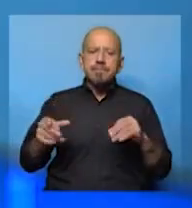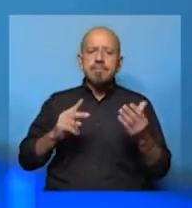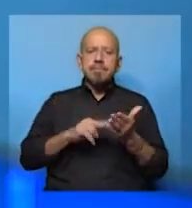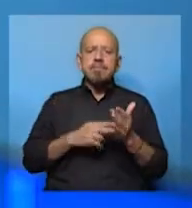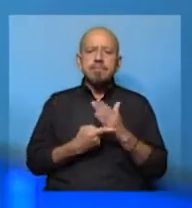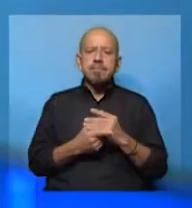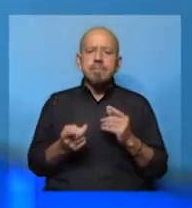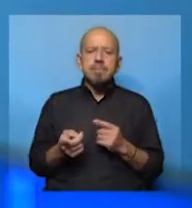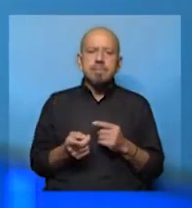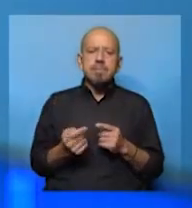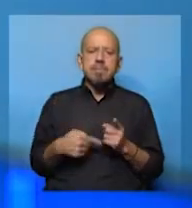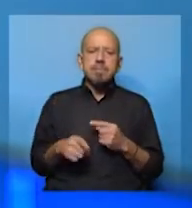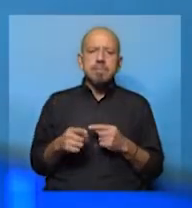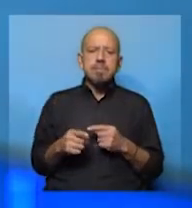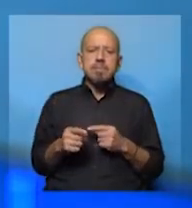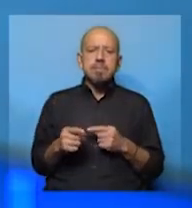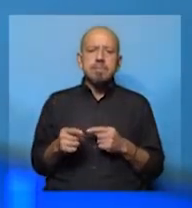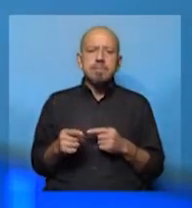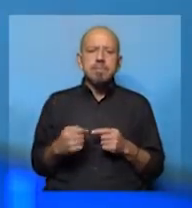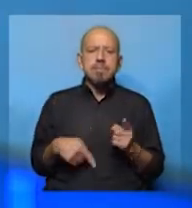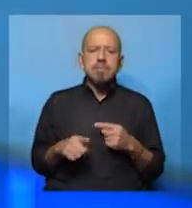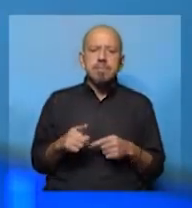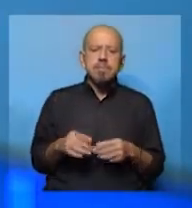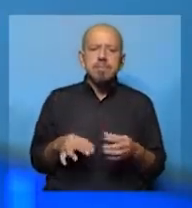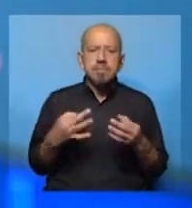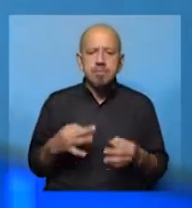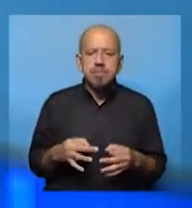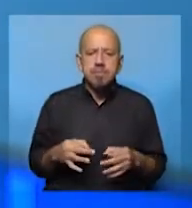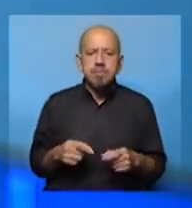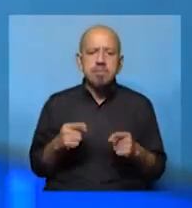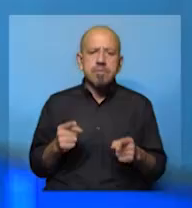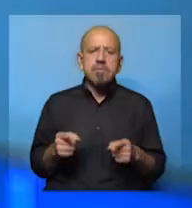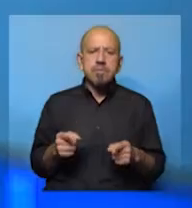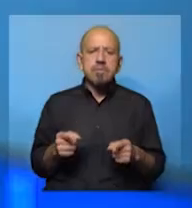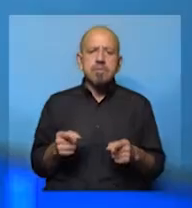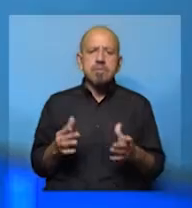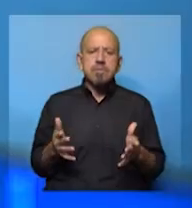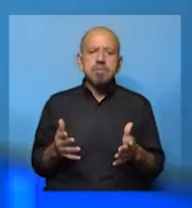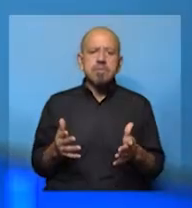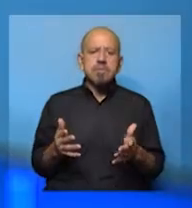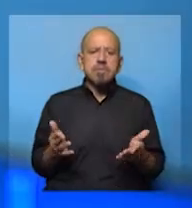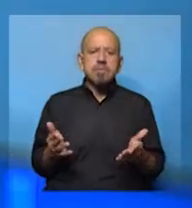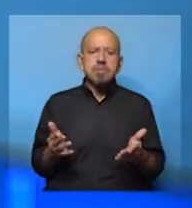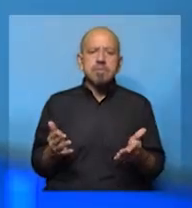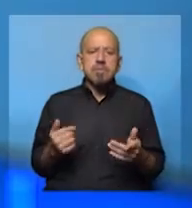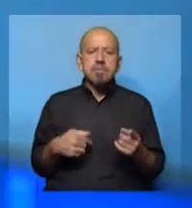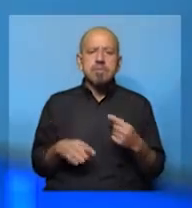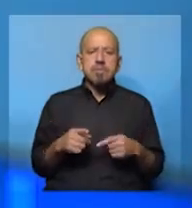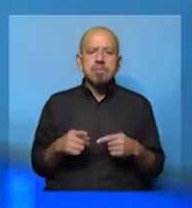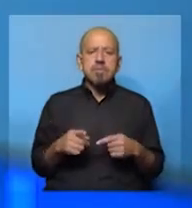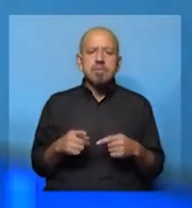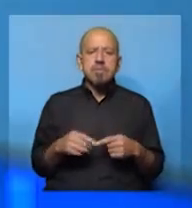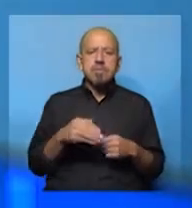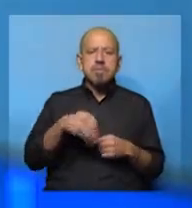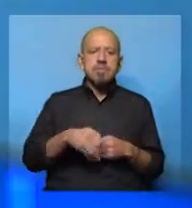que se había elegido este de verdad decir que esto eh la pinta nosotros después en el mides